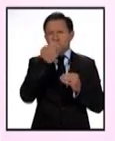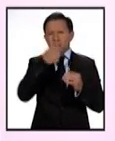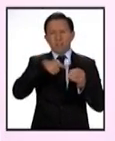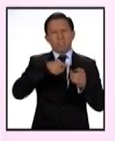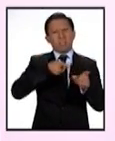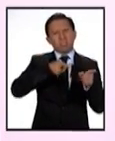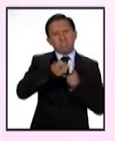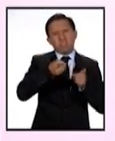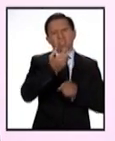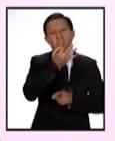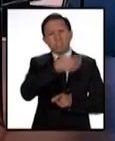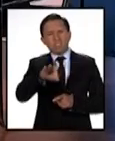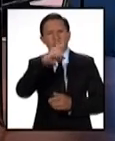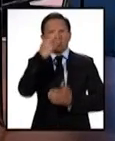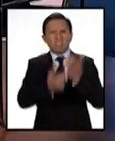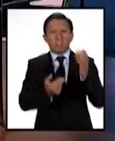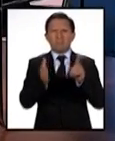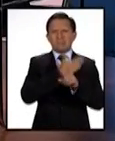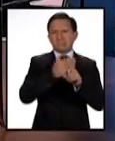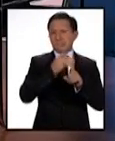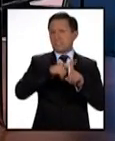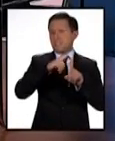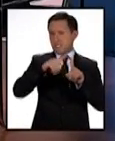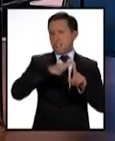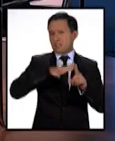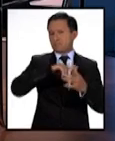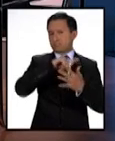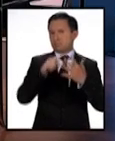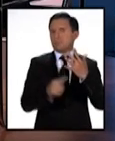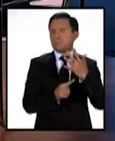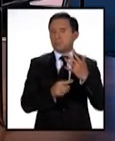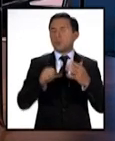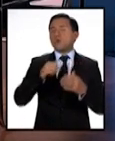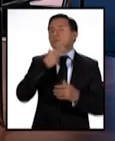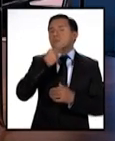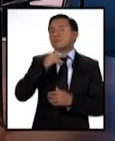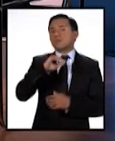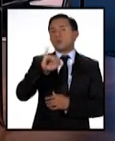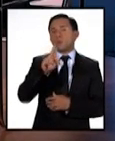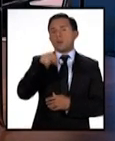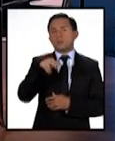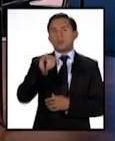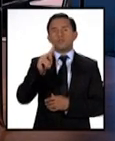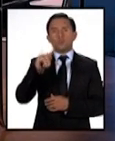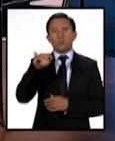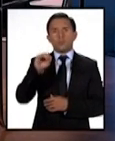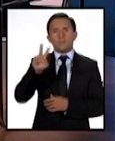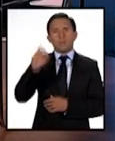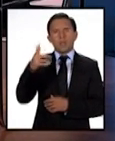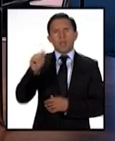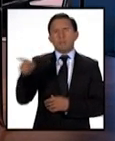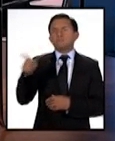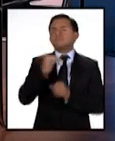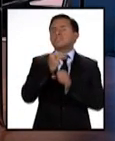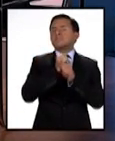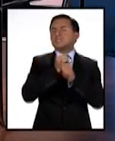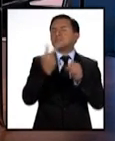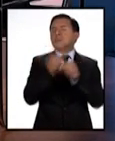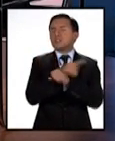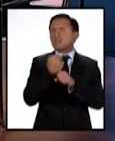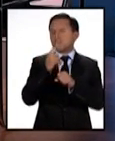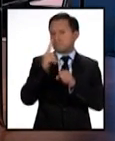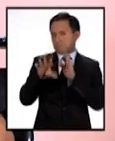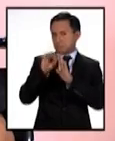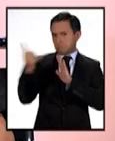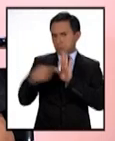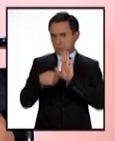Nos acompaña Juan Antonio Vega para ir comentando con nosotros los resultados de esta investigación. Juan Antonio Vega es